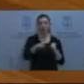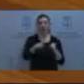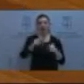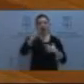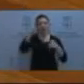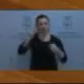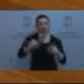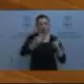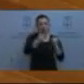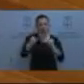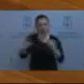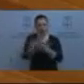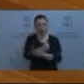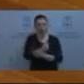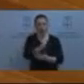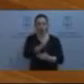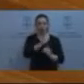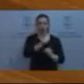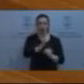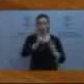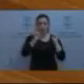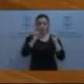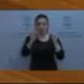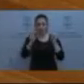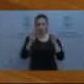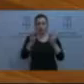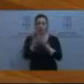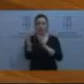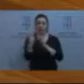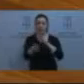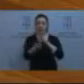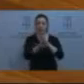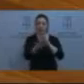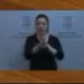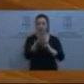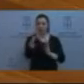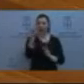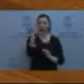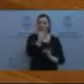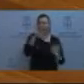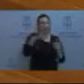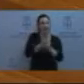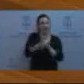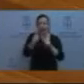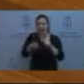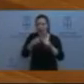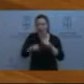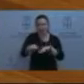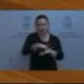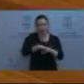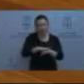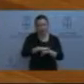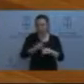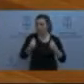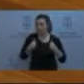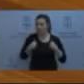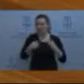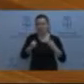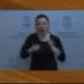dispone de oferta educativa la mantenga, dado que la escuela es un factor esencial de vida y avance de la